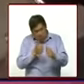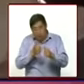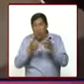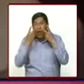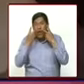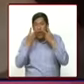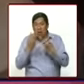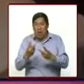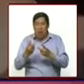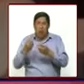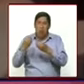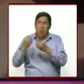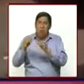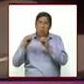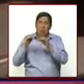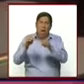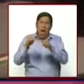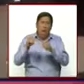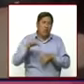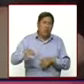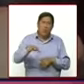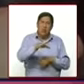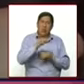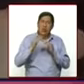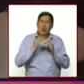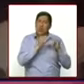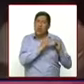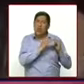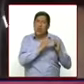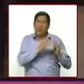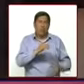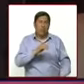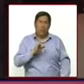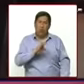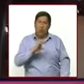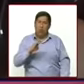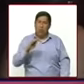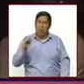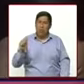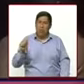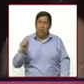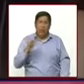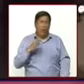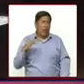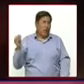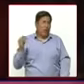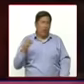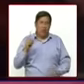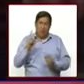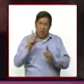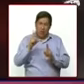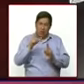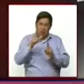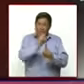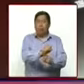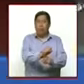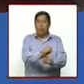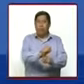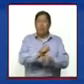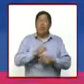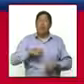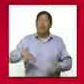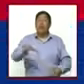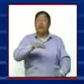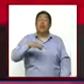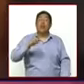ha visto en diferentes mercados también de la ciudad de nuestro departamento, y de esta manera es como finalmente se las ha podido encontrar en la zona